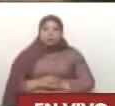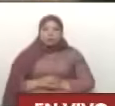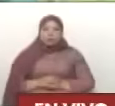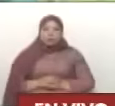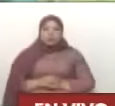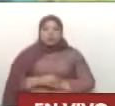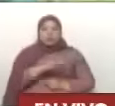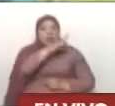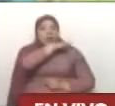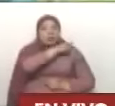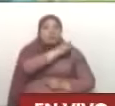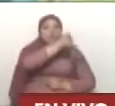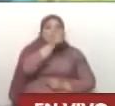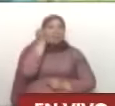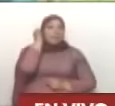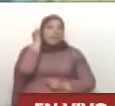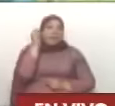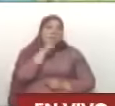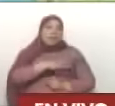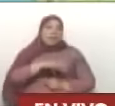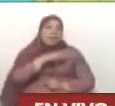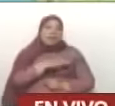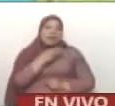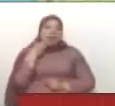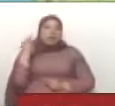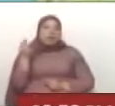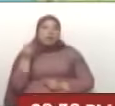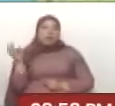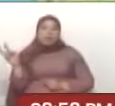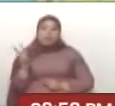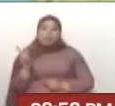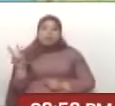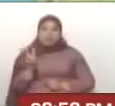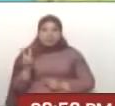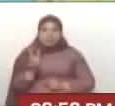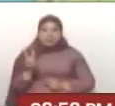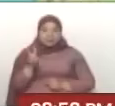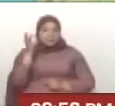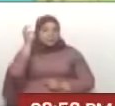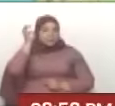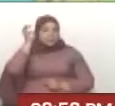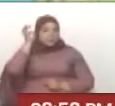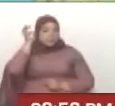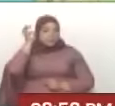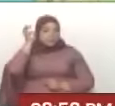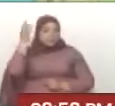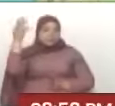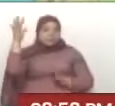Jefa de la gran misión Venezuela Joven, Génesis Garbet.